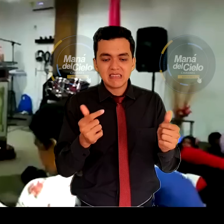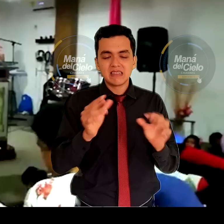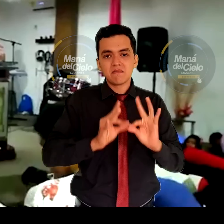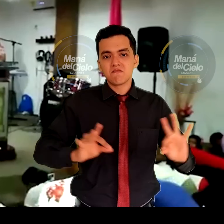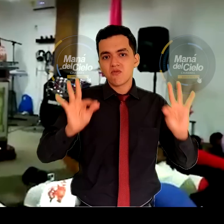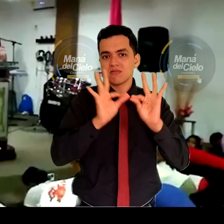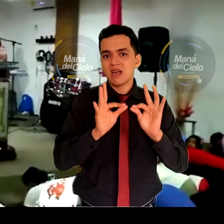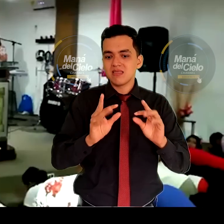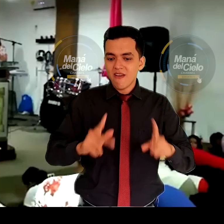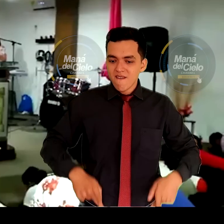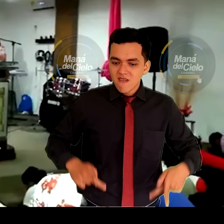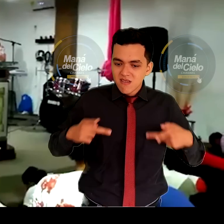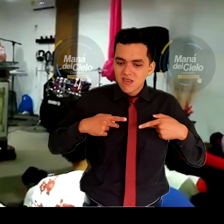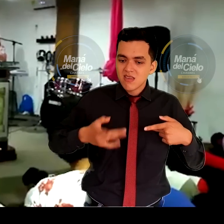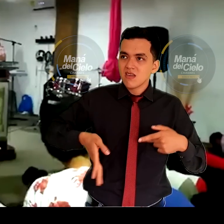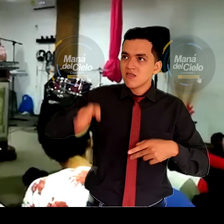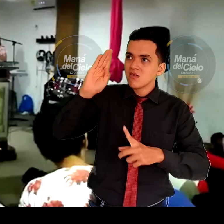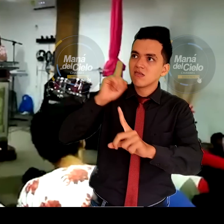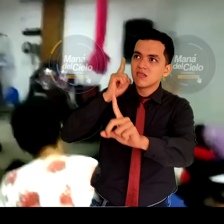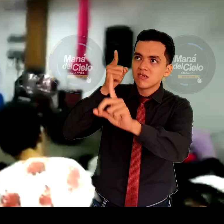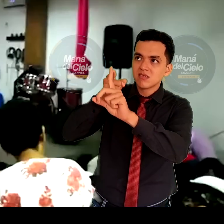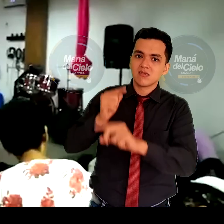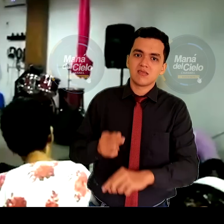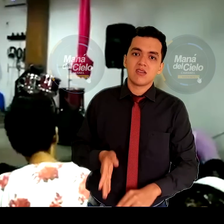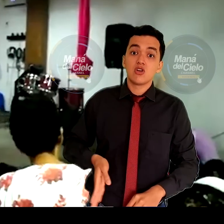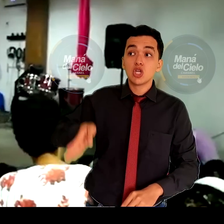un despertar espiritual en tu vida.